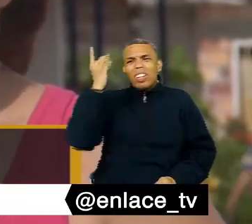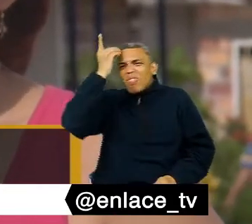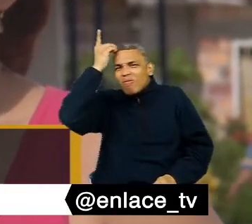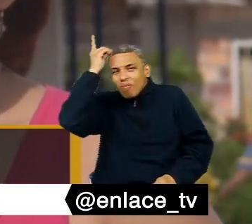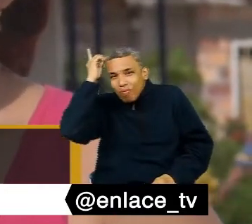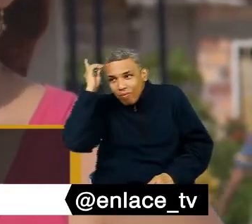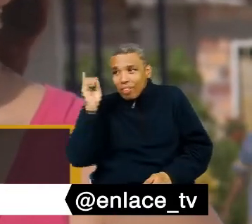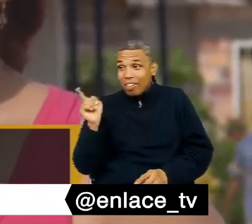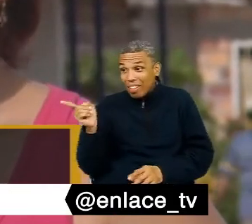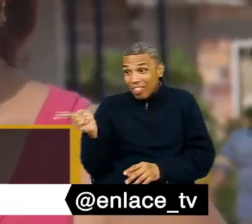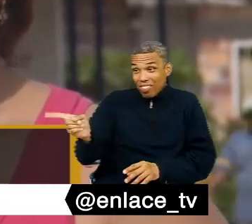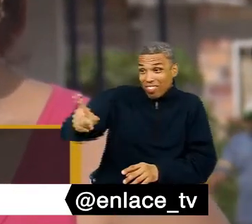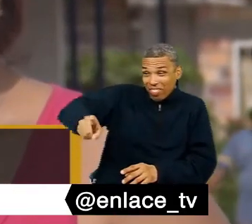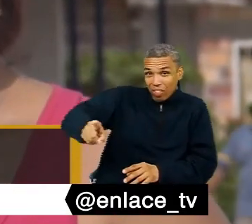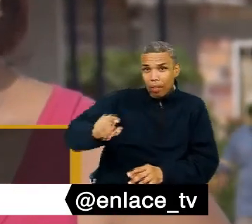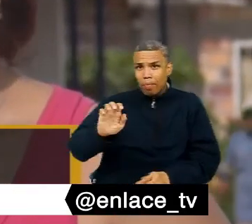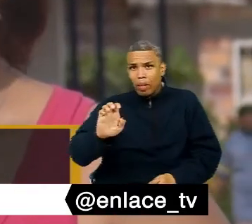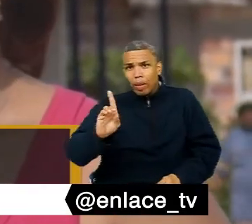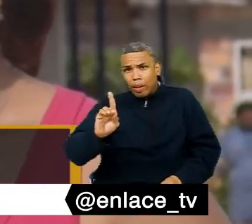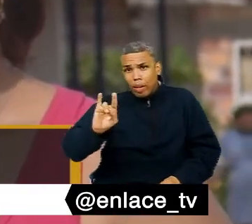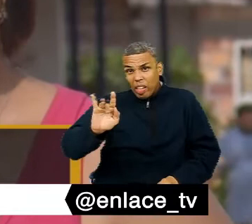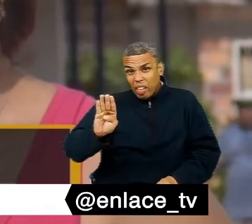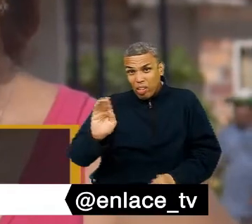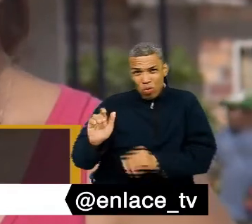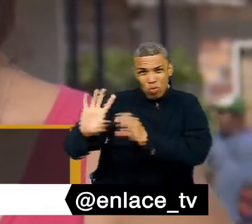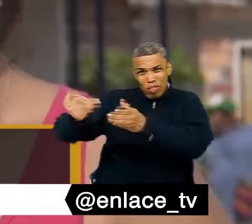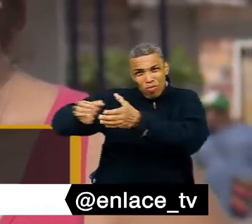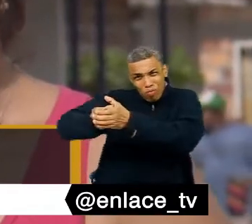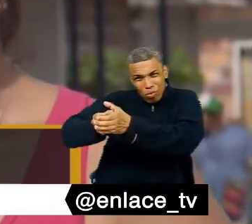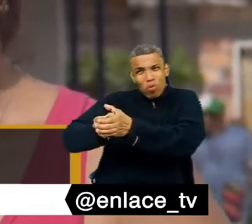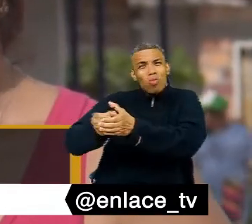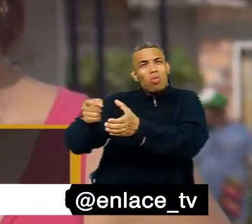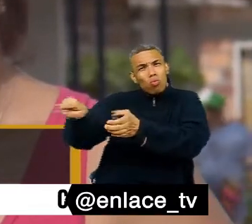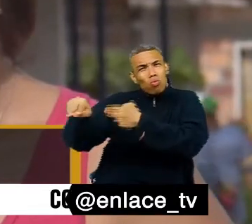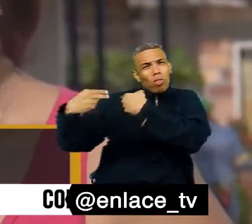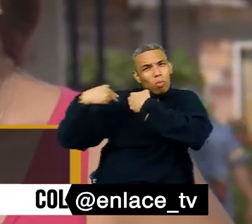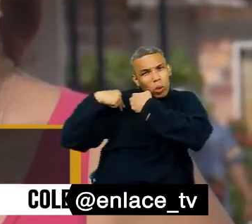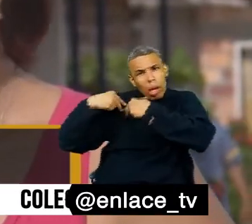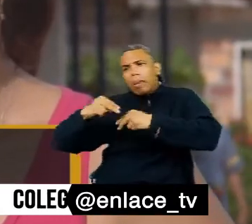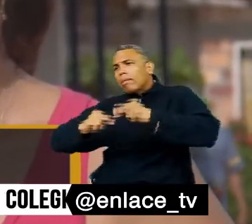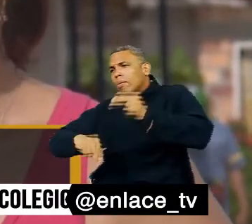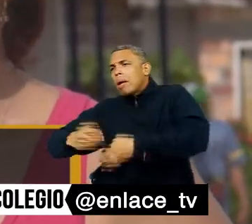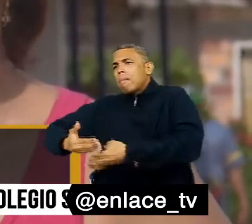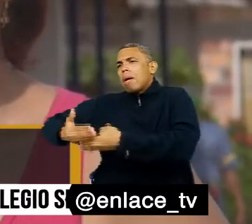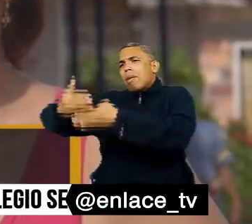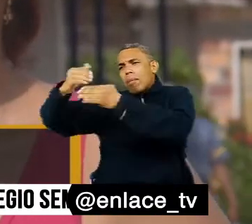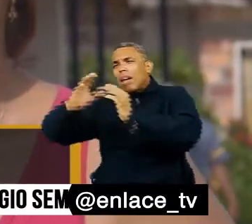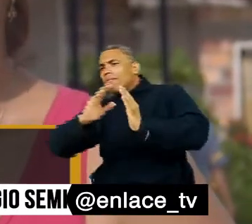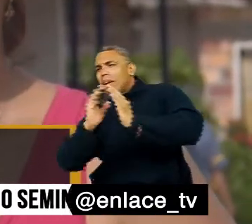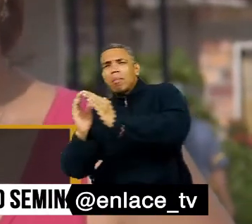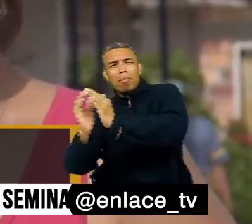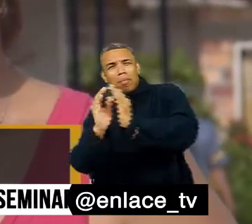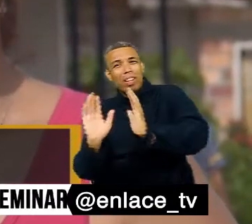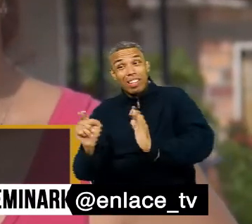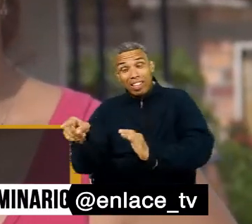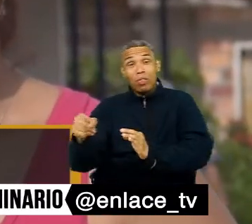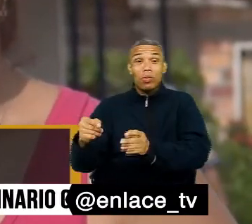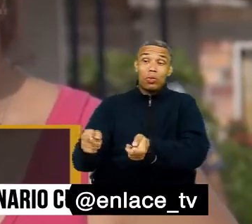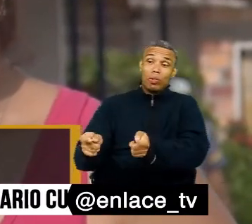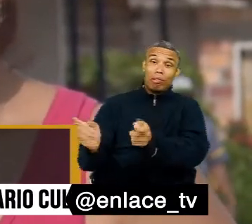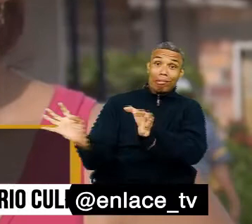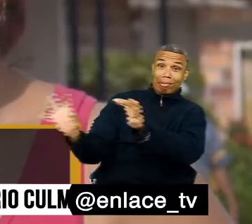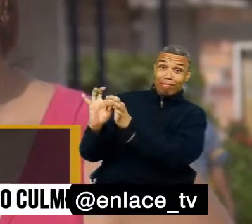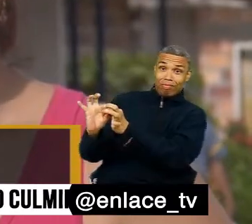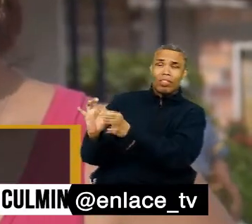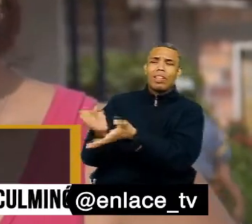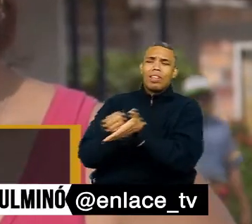más de 20 años estamos tratando a que nuestra comunidad tenga la titulación de sus predios, de que puedan decir: este es mi predio, este